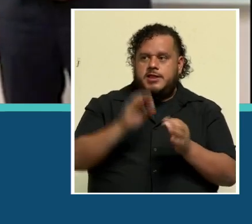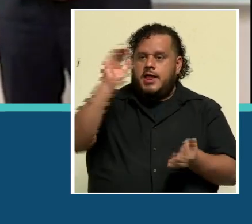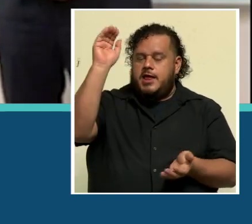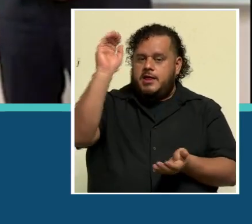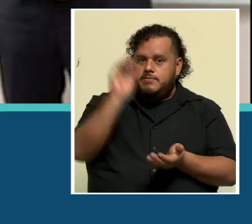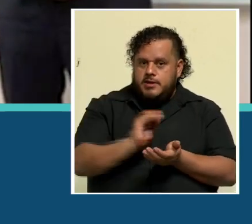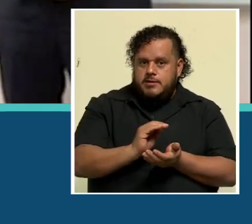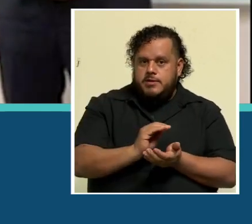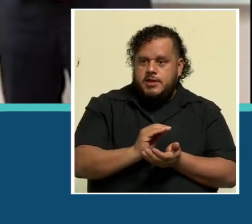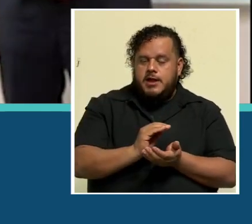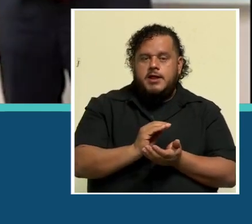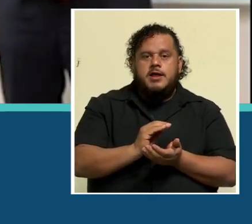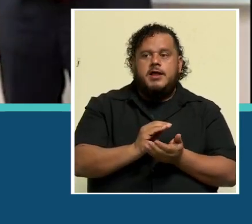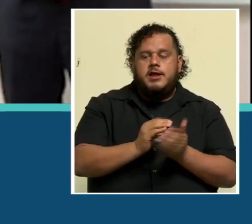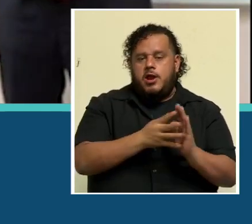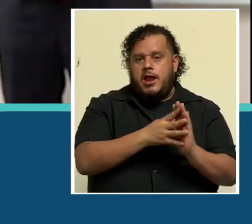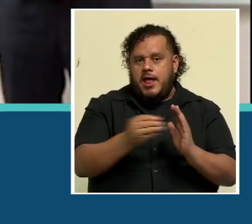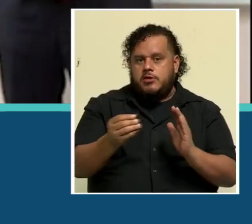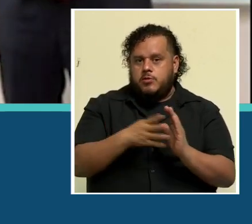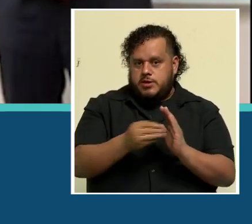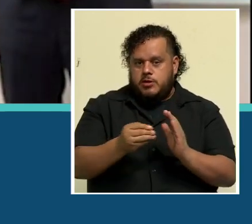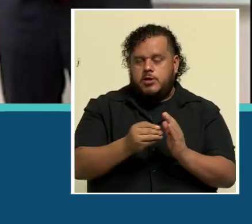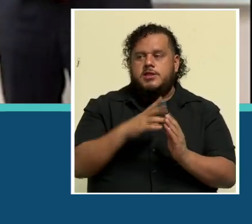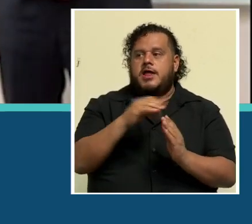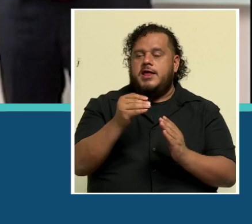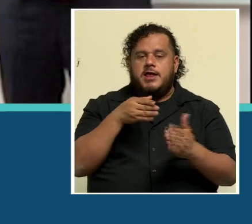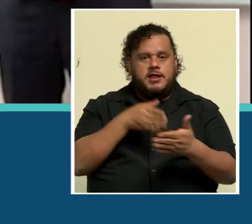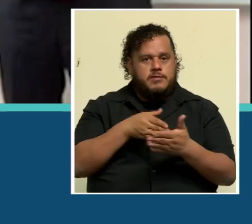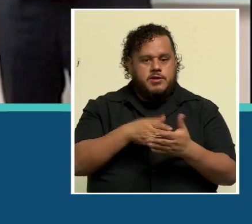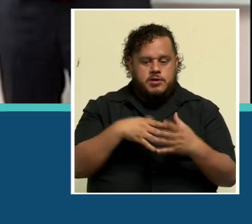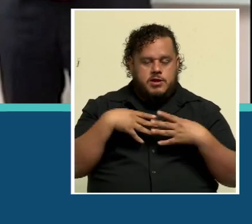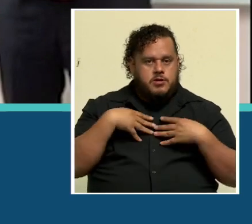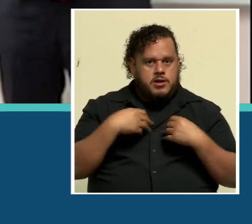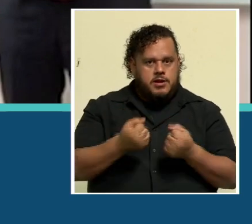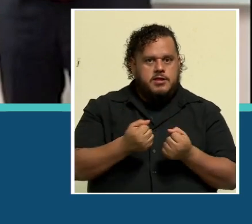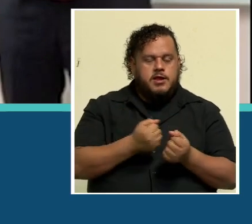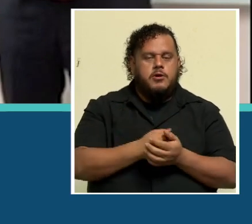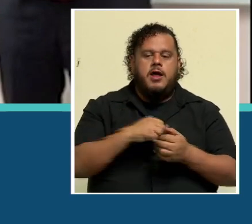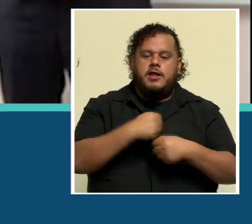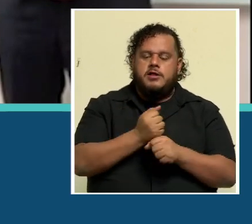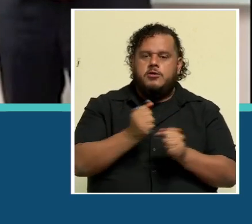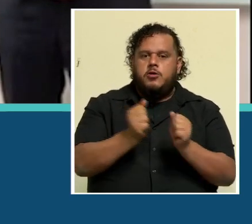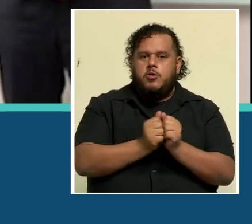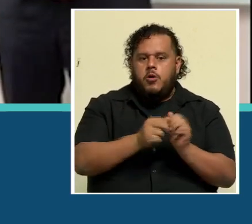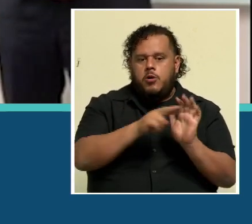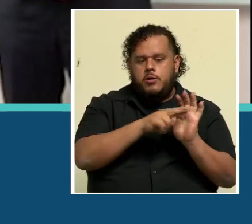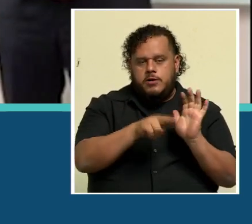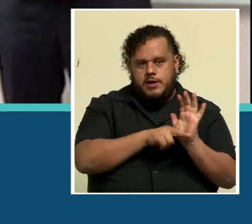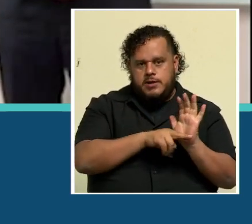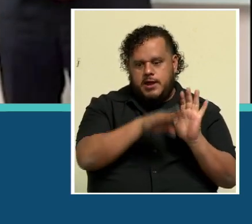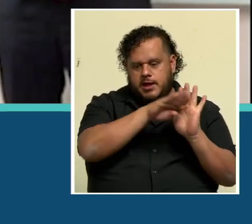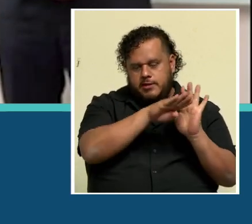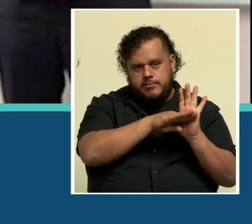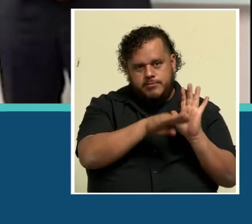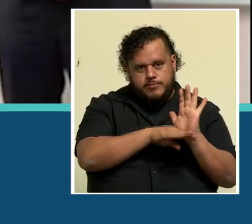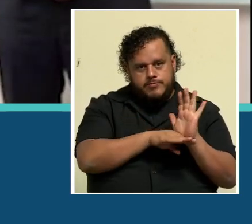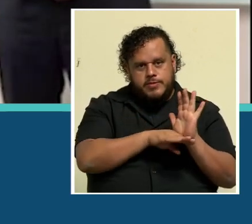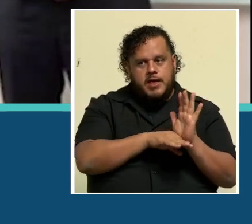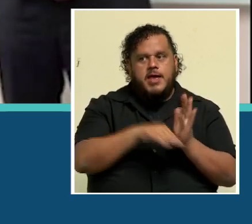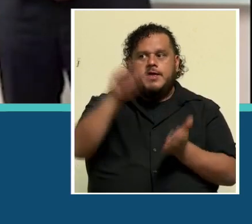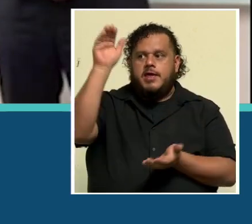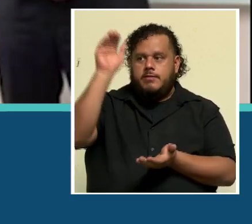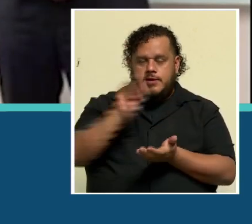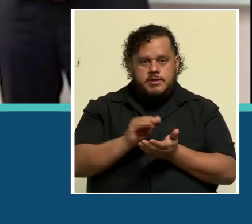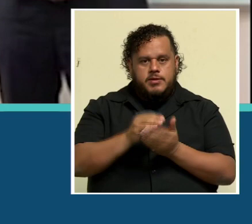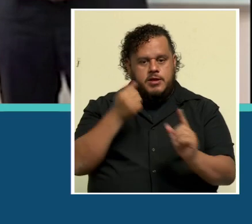las afectaciones en la salud de las personas y haciéndolo con medidas que también minimicen los impactos